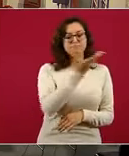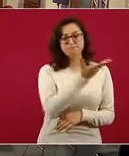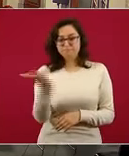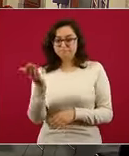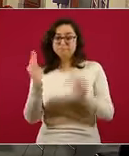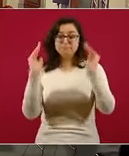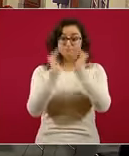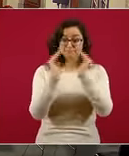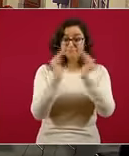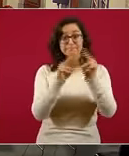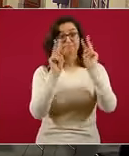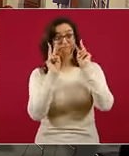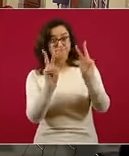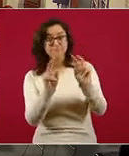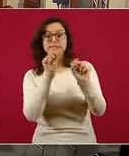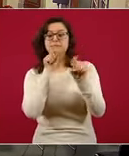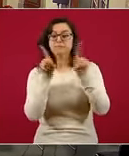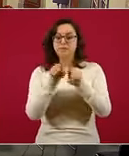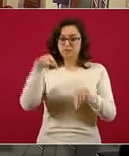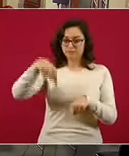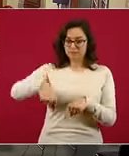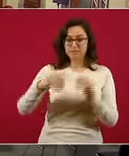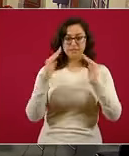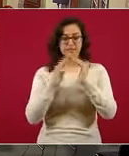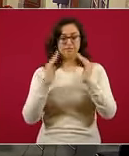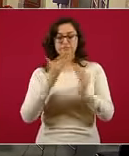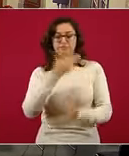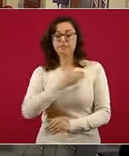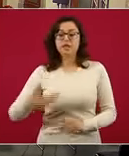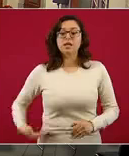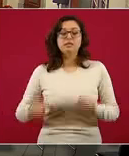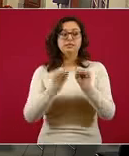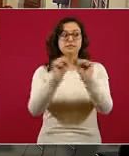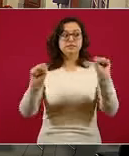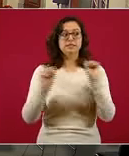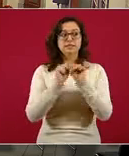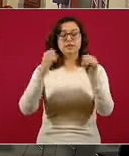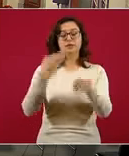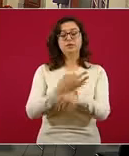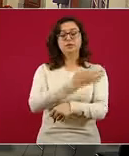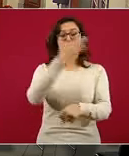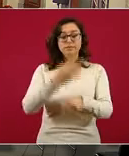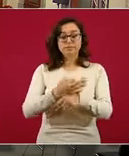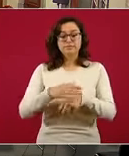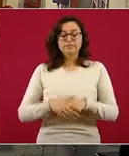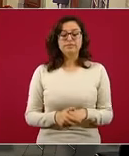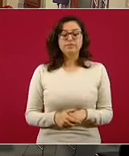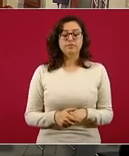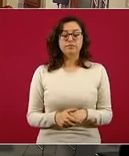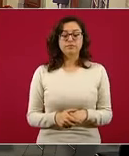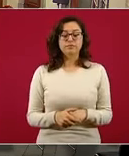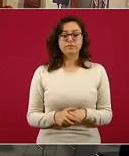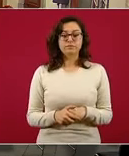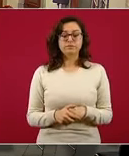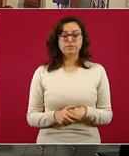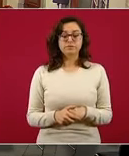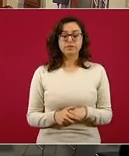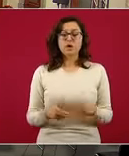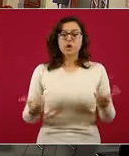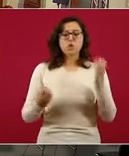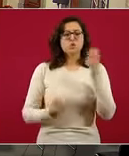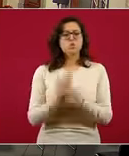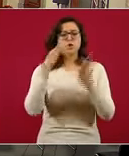casa y aquí en Palacio Nacional, en el Salón Tesorería. Estamos en el día 202 de la